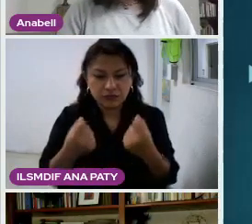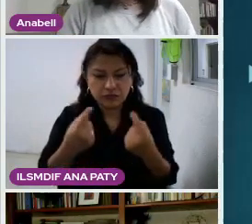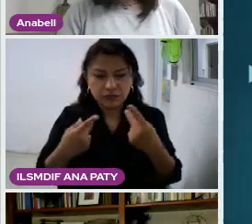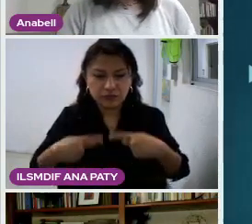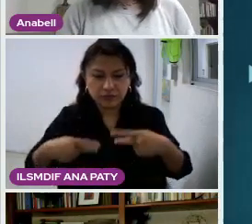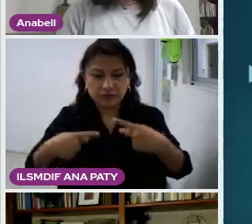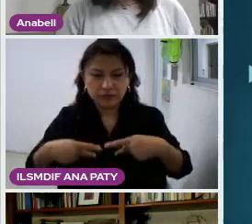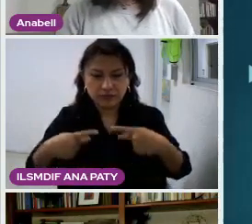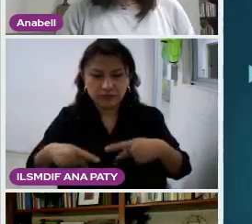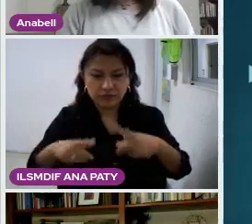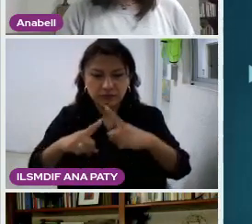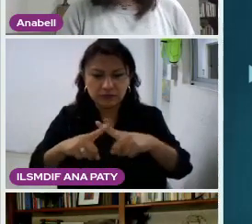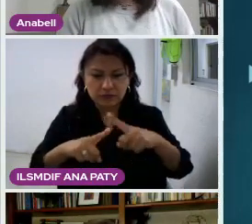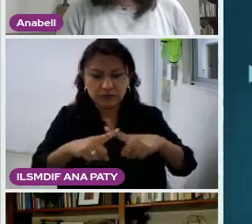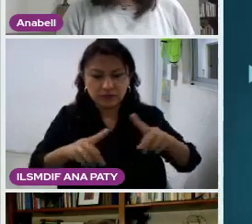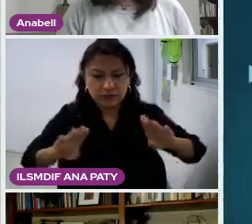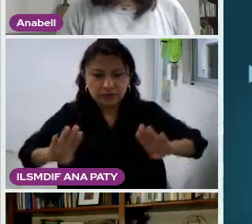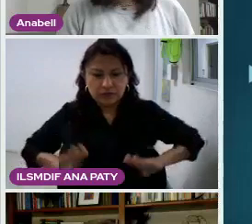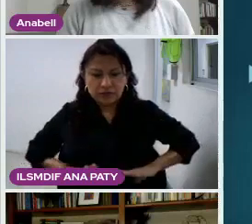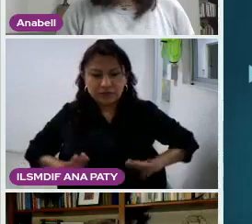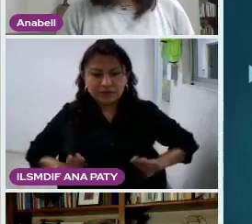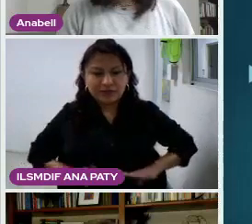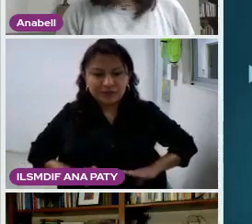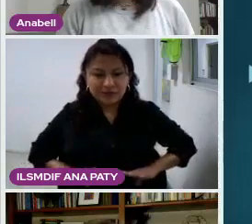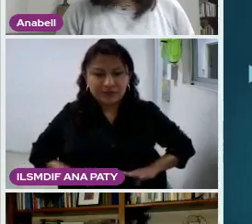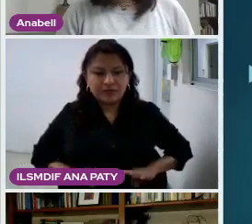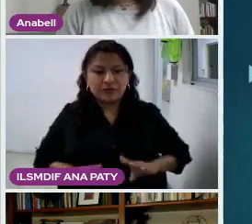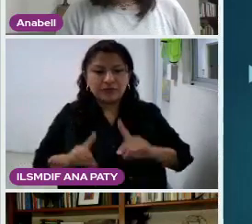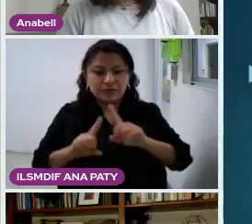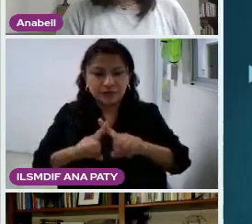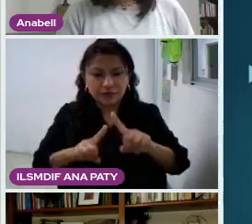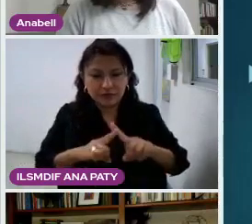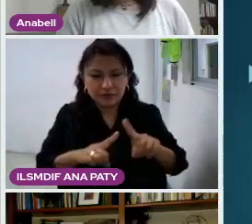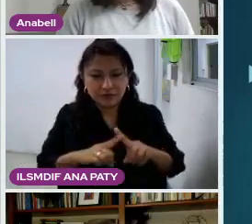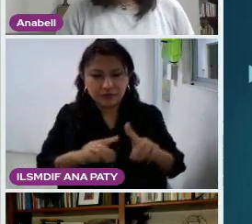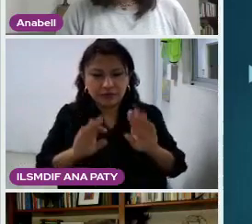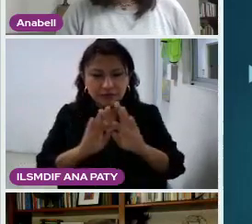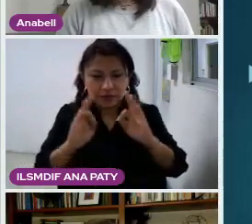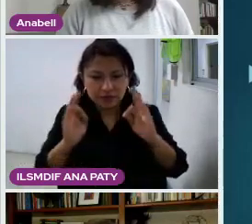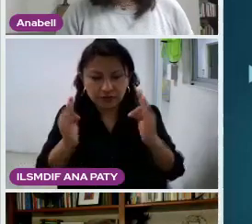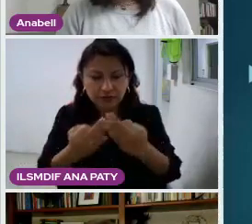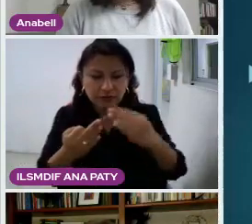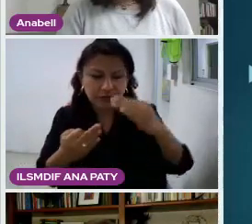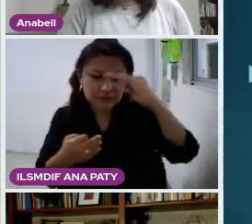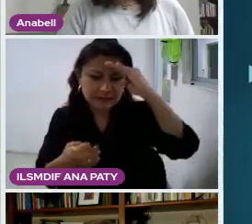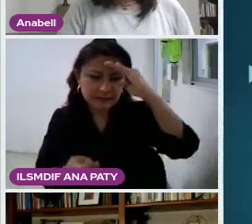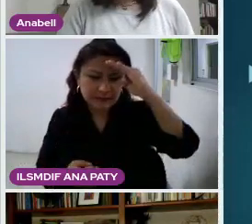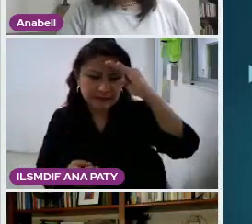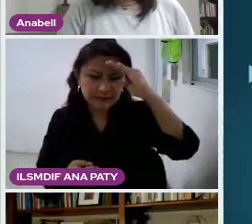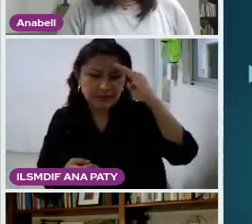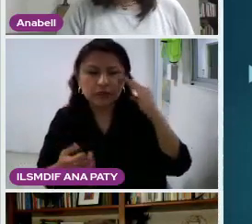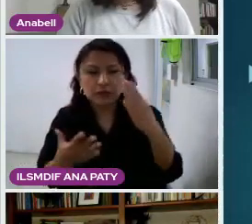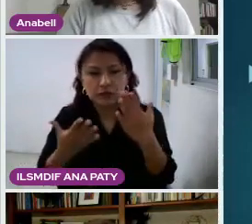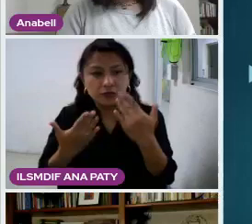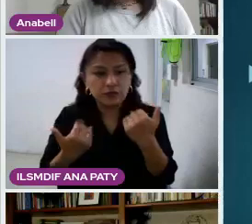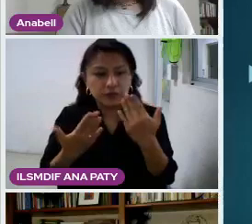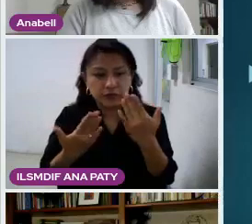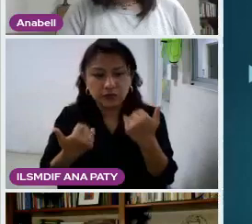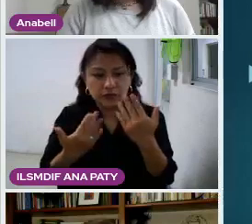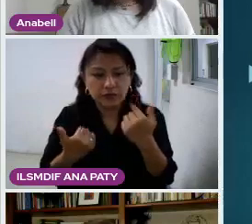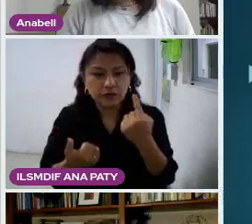control emocional, donde hay un descontrol tal que esta sensación la